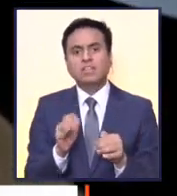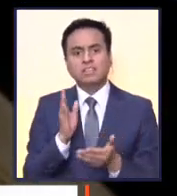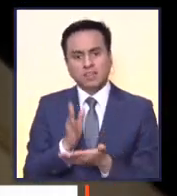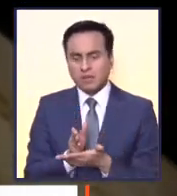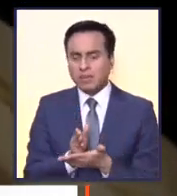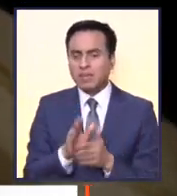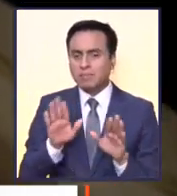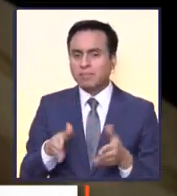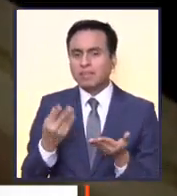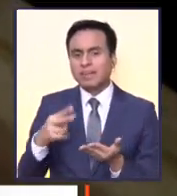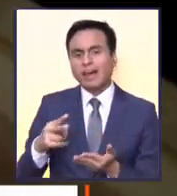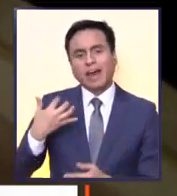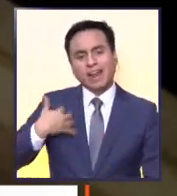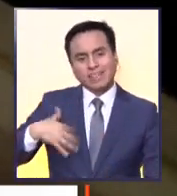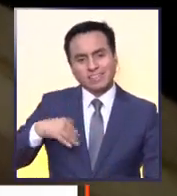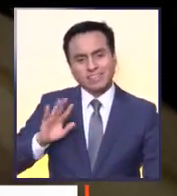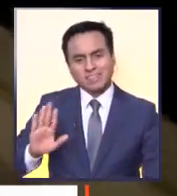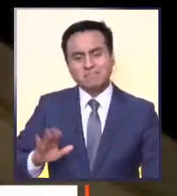parrilla de Argentina.